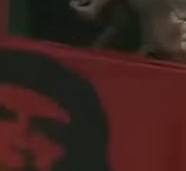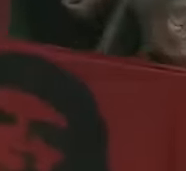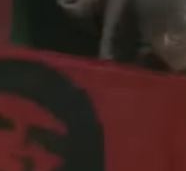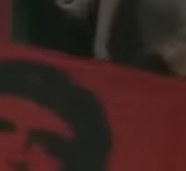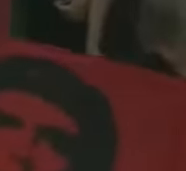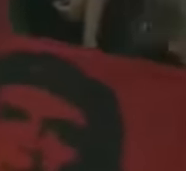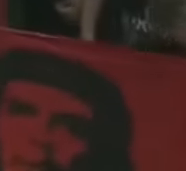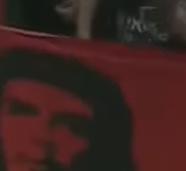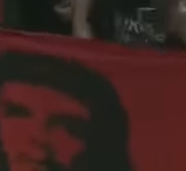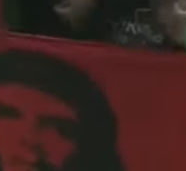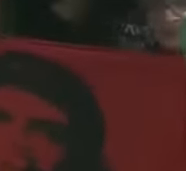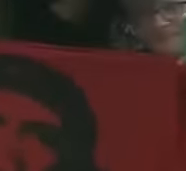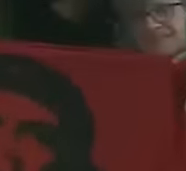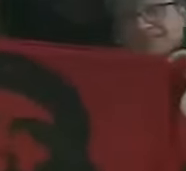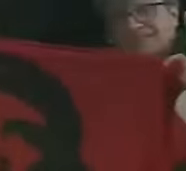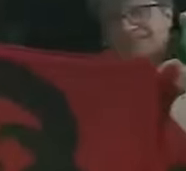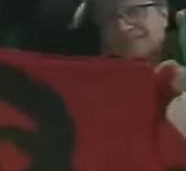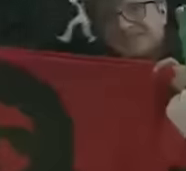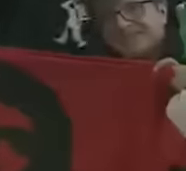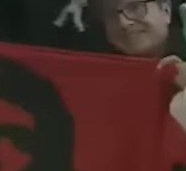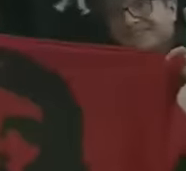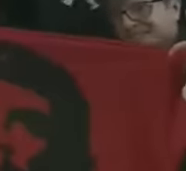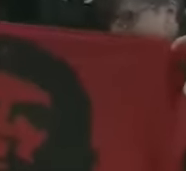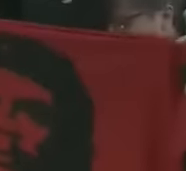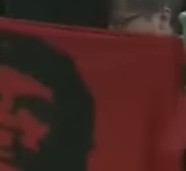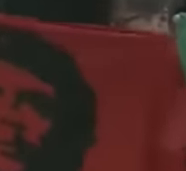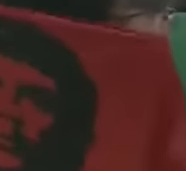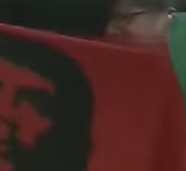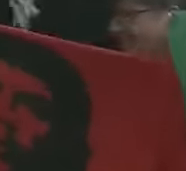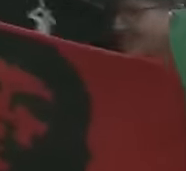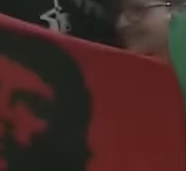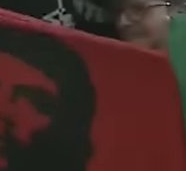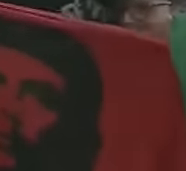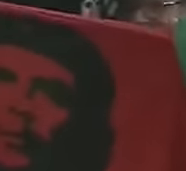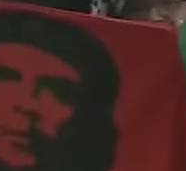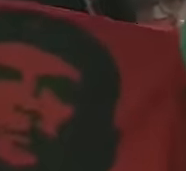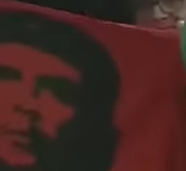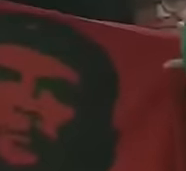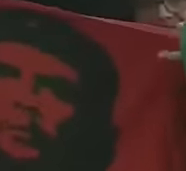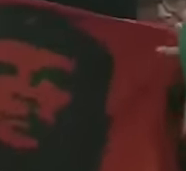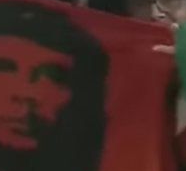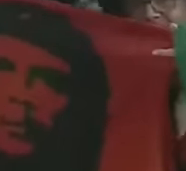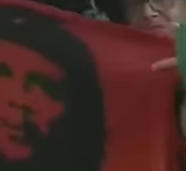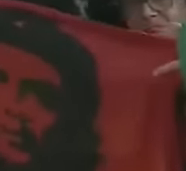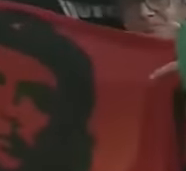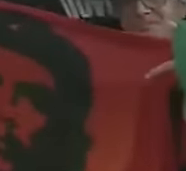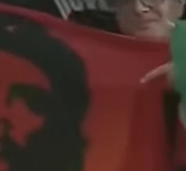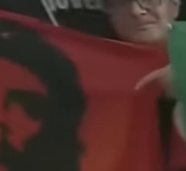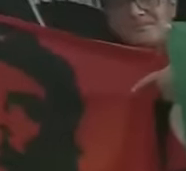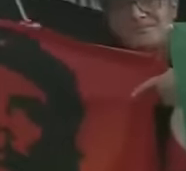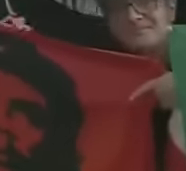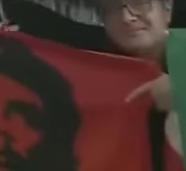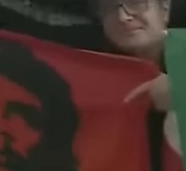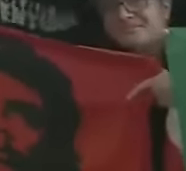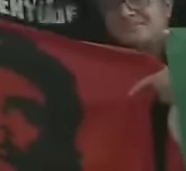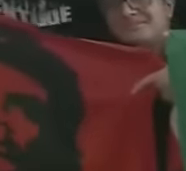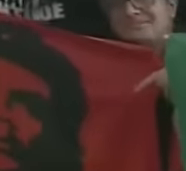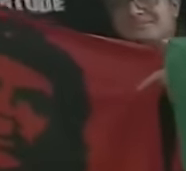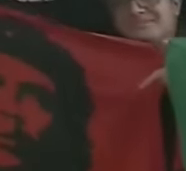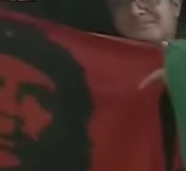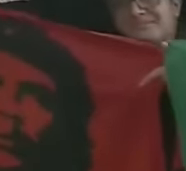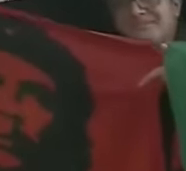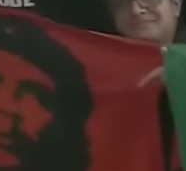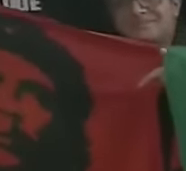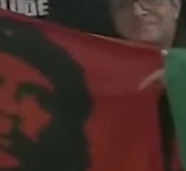domingo 25 de agosto, donde ha tenido pues el papel protagónico las comunas, los consejos comunales de